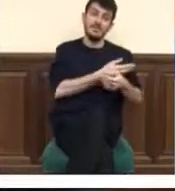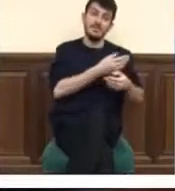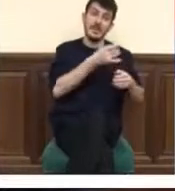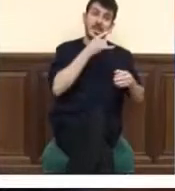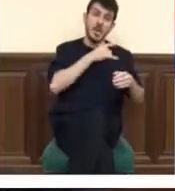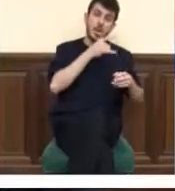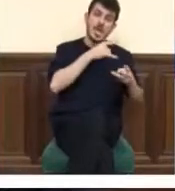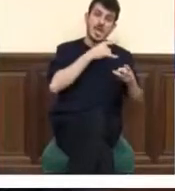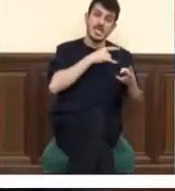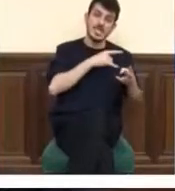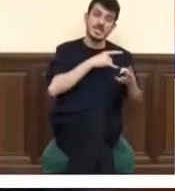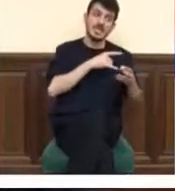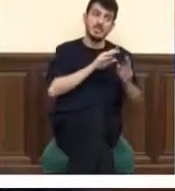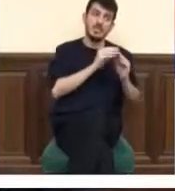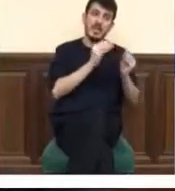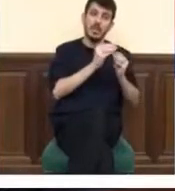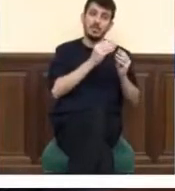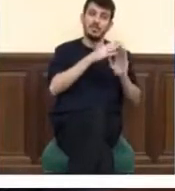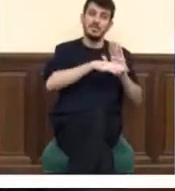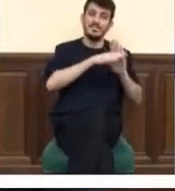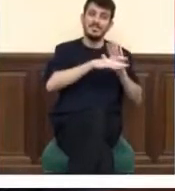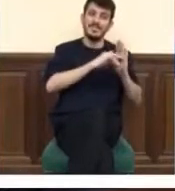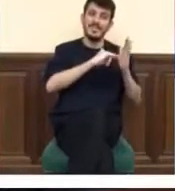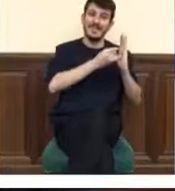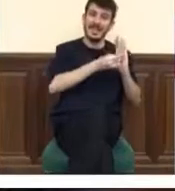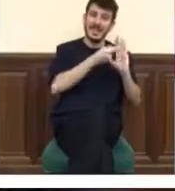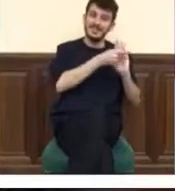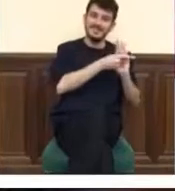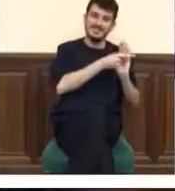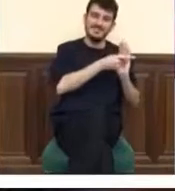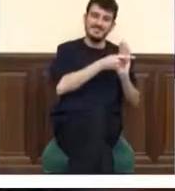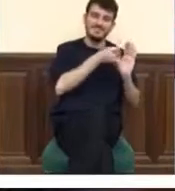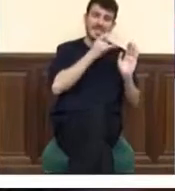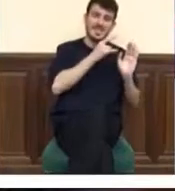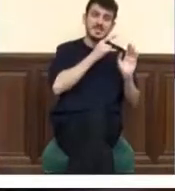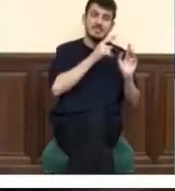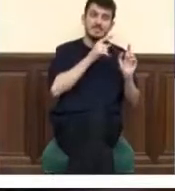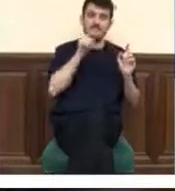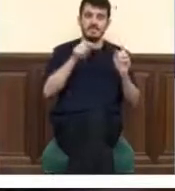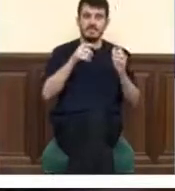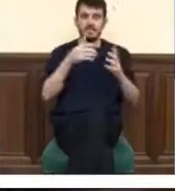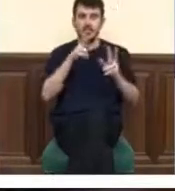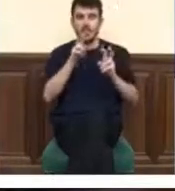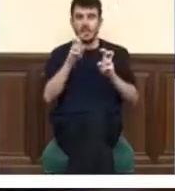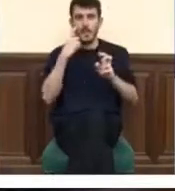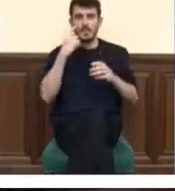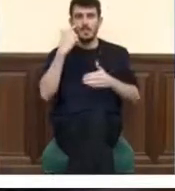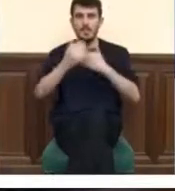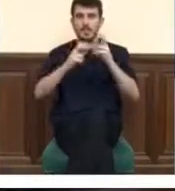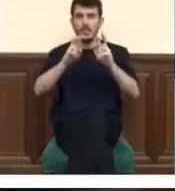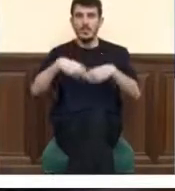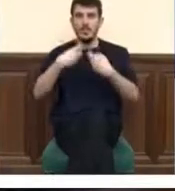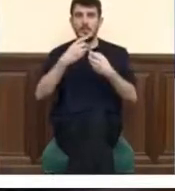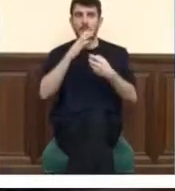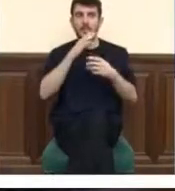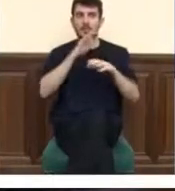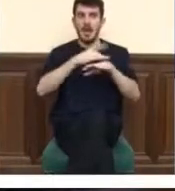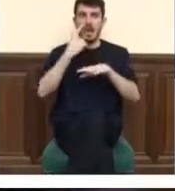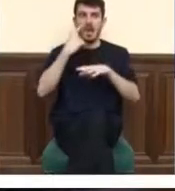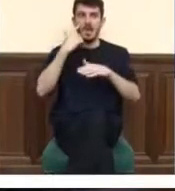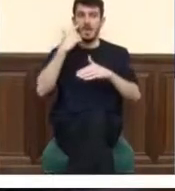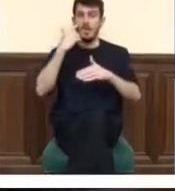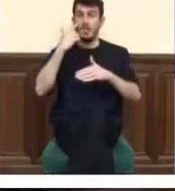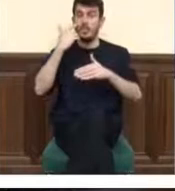que tenía el pliego de prescripciones técnicas y que impidió llevar hasta el final el procedimiento de adjudicación de